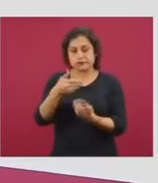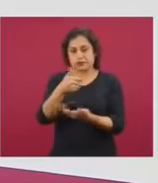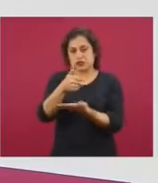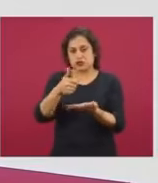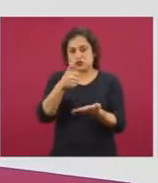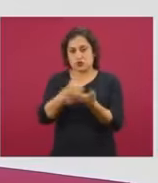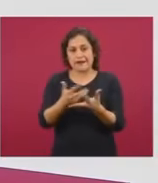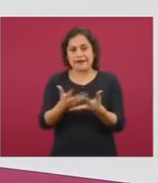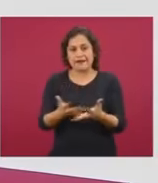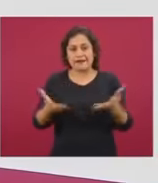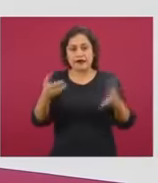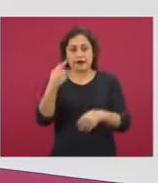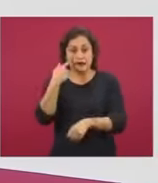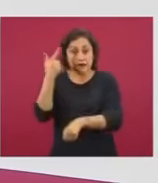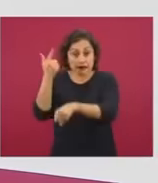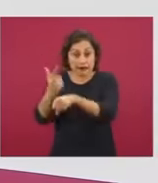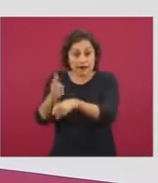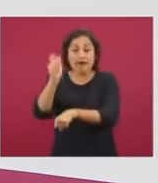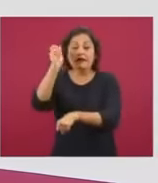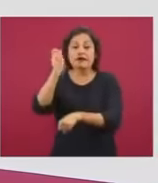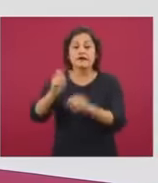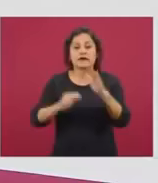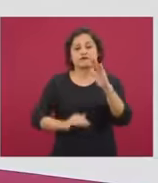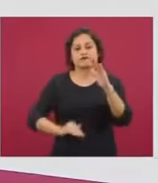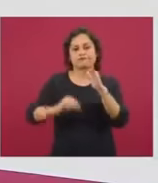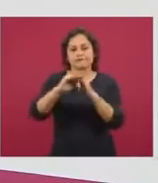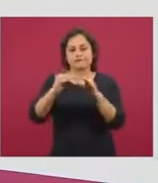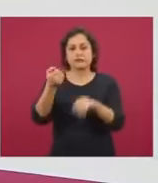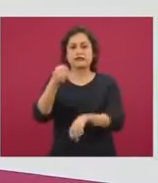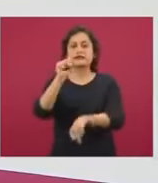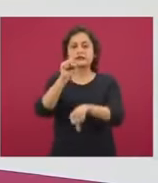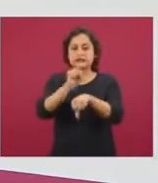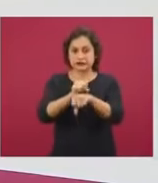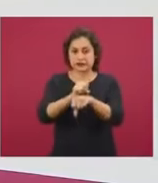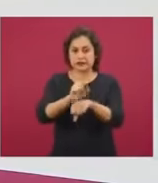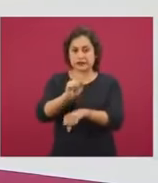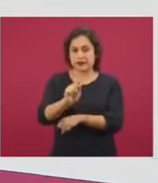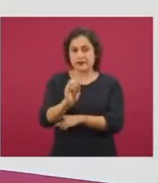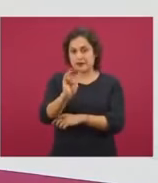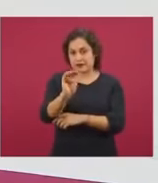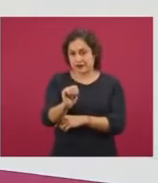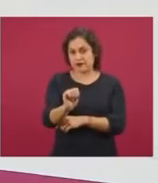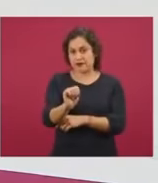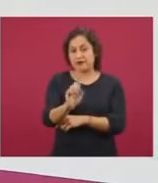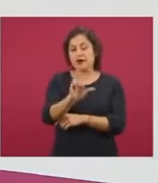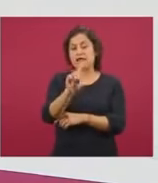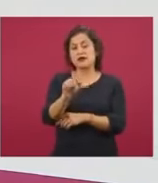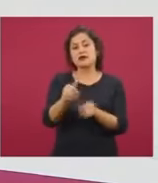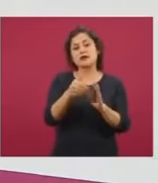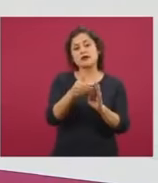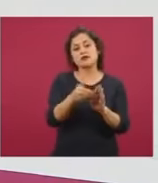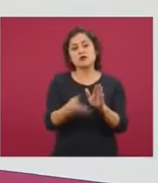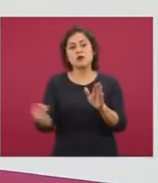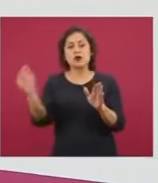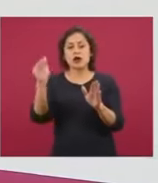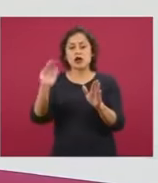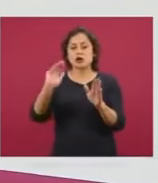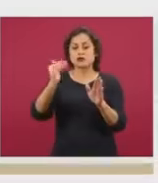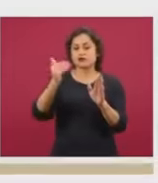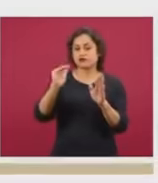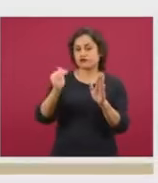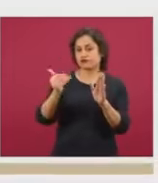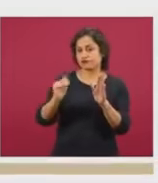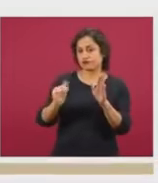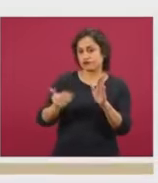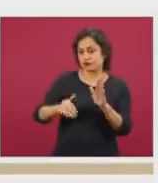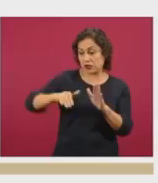megalópolis. Vemos que también tuvo un ascenso muy importante, llegando a su pico máximo en la semana 29. A partir de ahí ha tenido un descenso y en las últimas